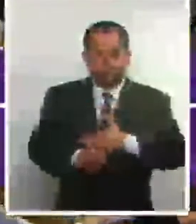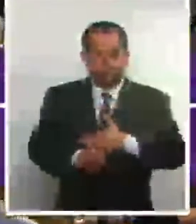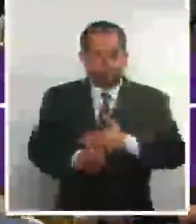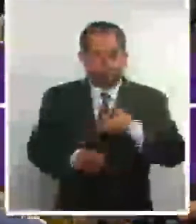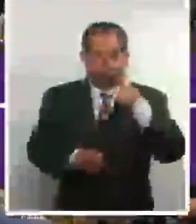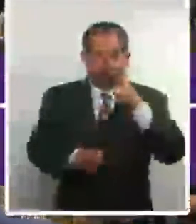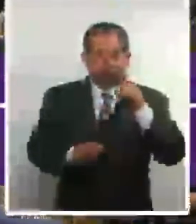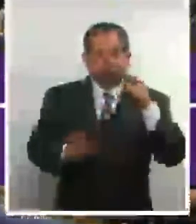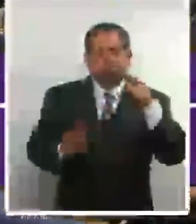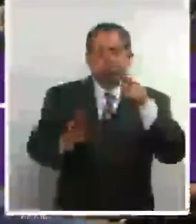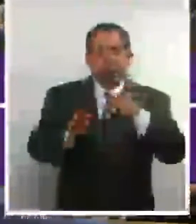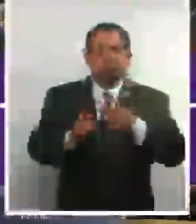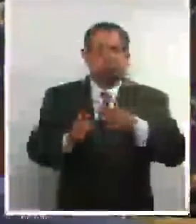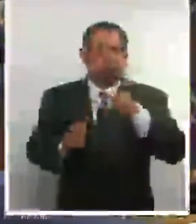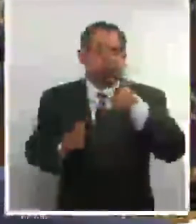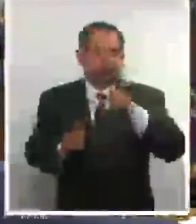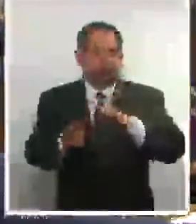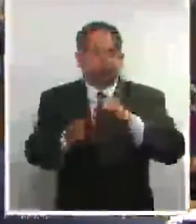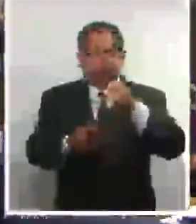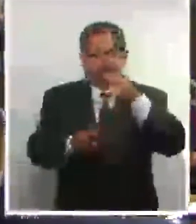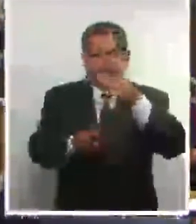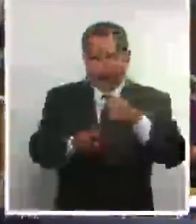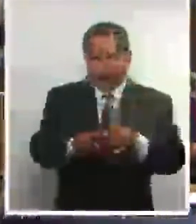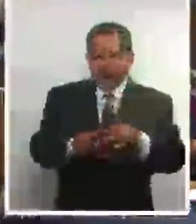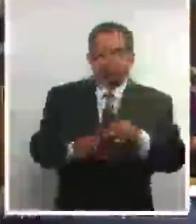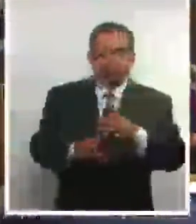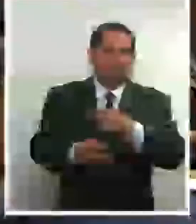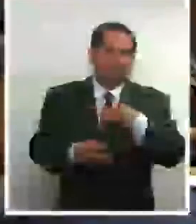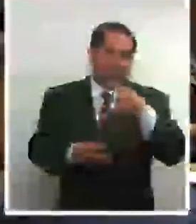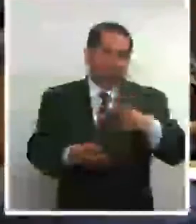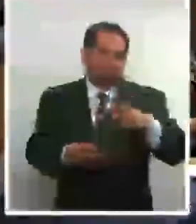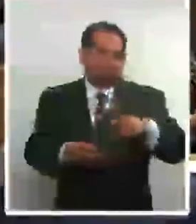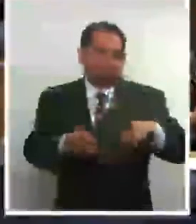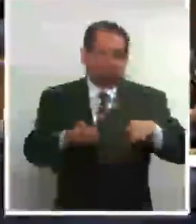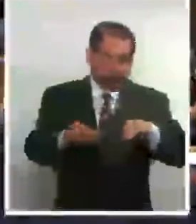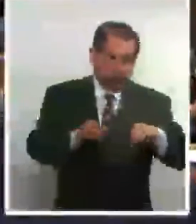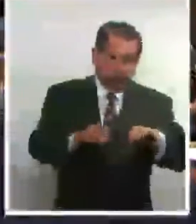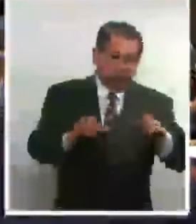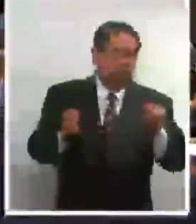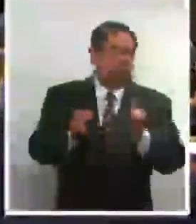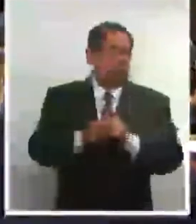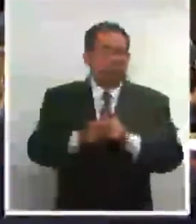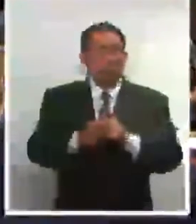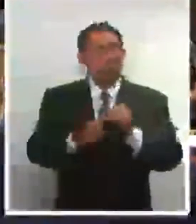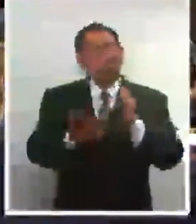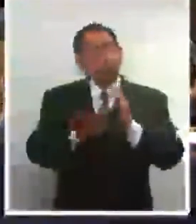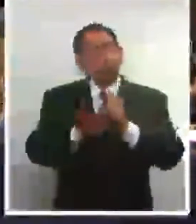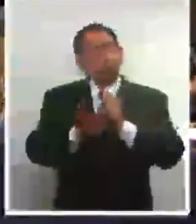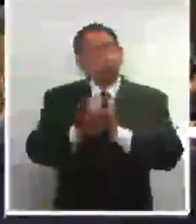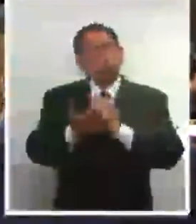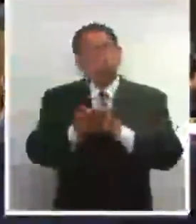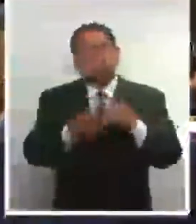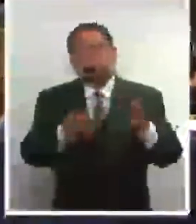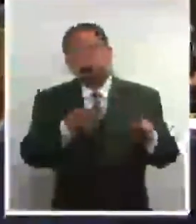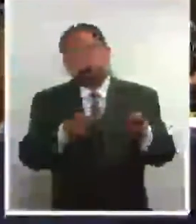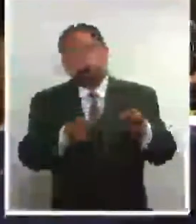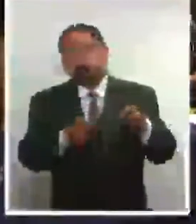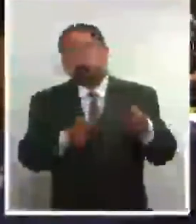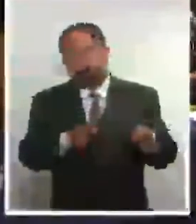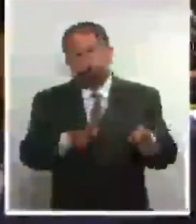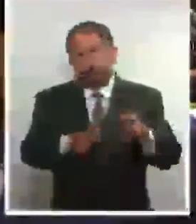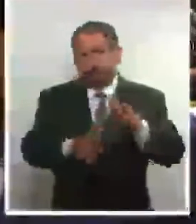la objetividad y legalidad de sus actuaciones por medio de un mecanismo de control